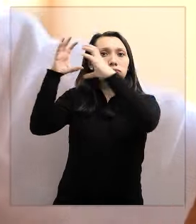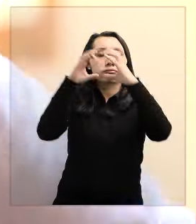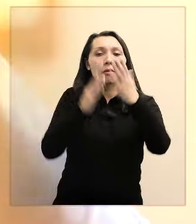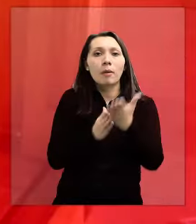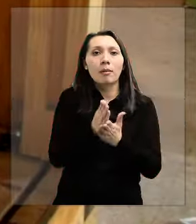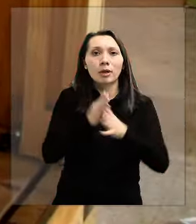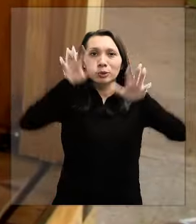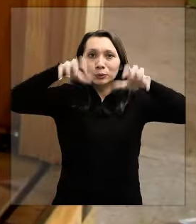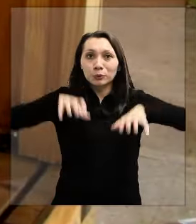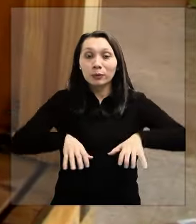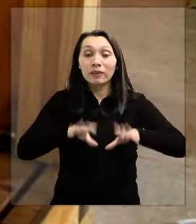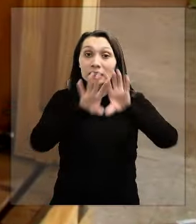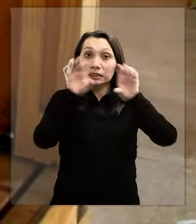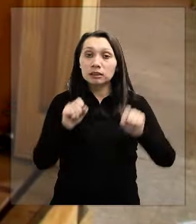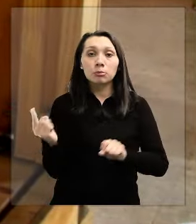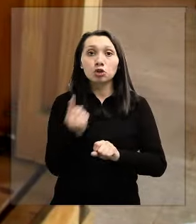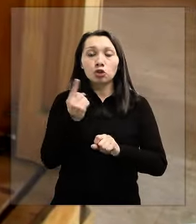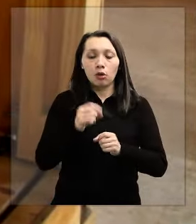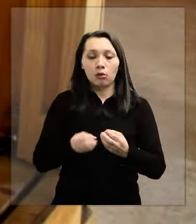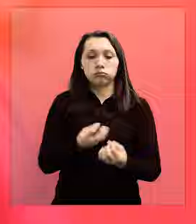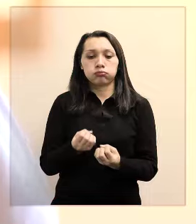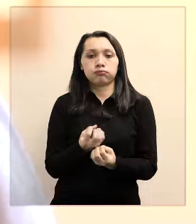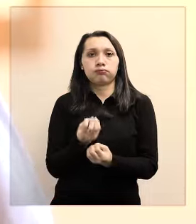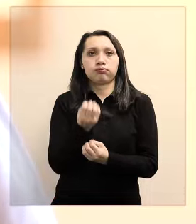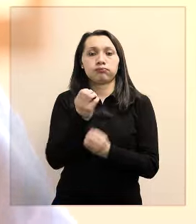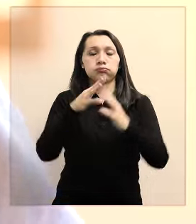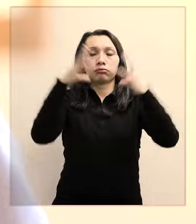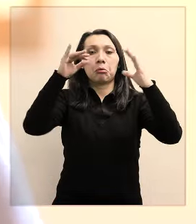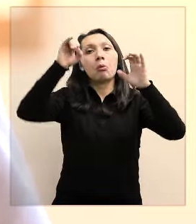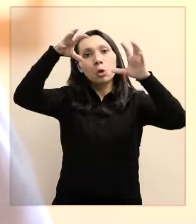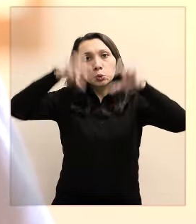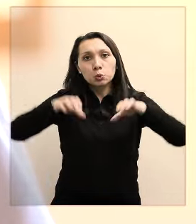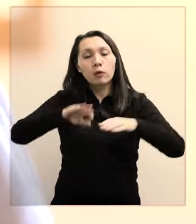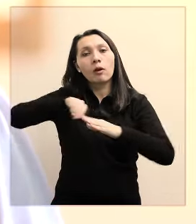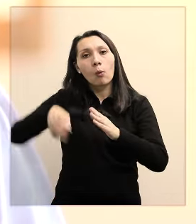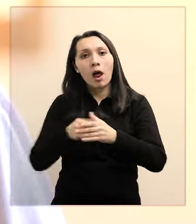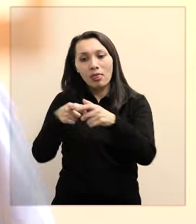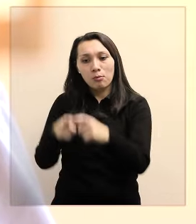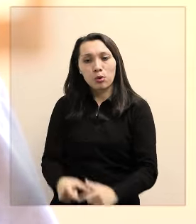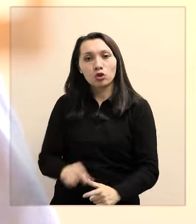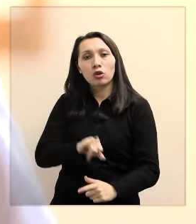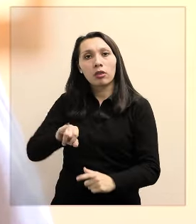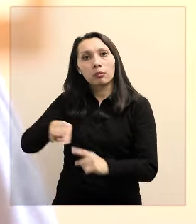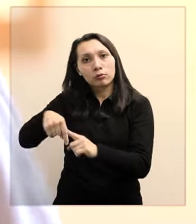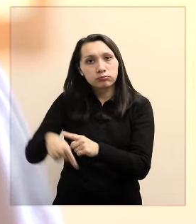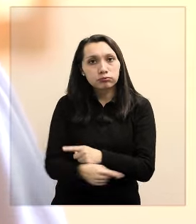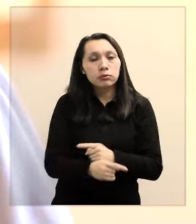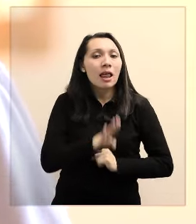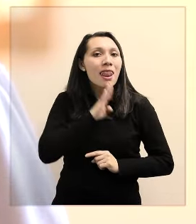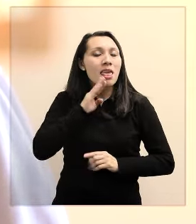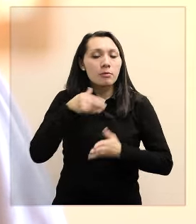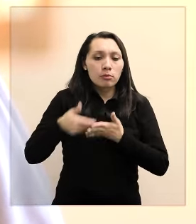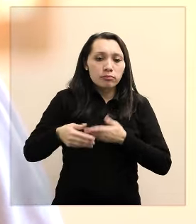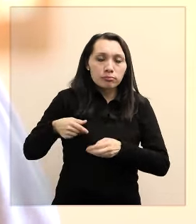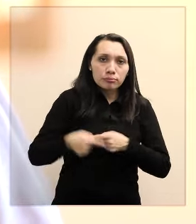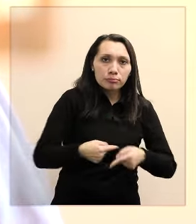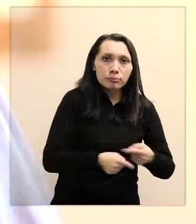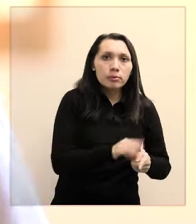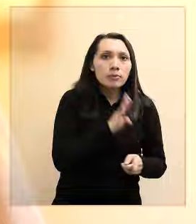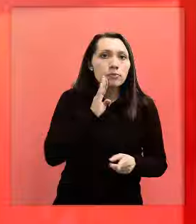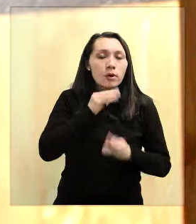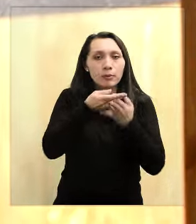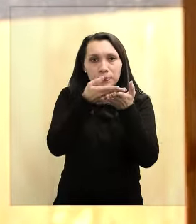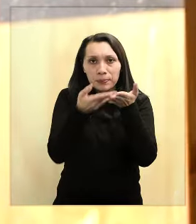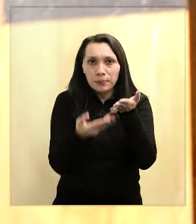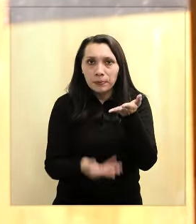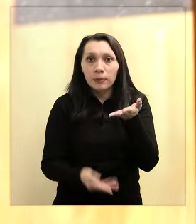que empiece a llover. El sistema solo adentro hace la nube, llueve, almacena en un pozo y luego pasa por procesos de purificación, esterilización y